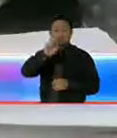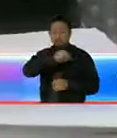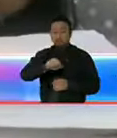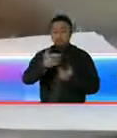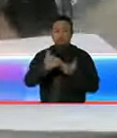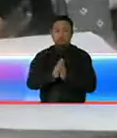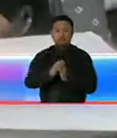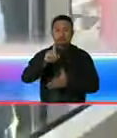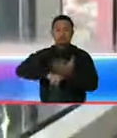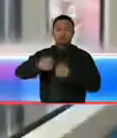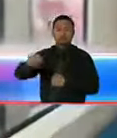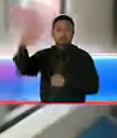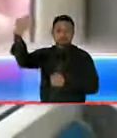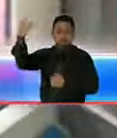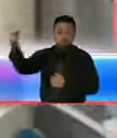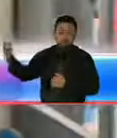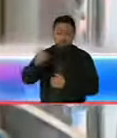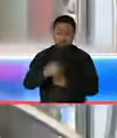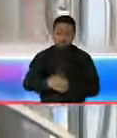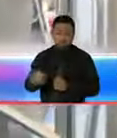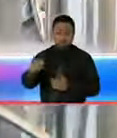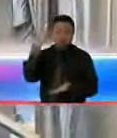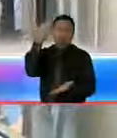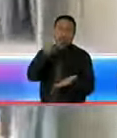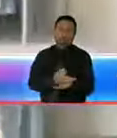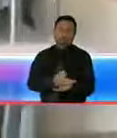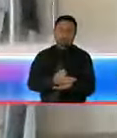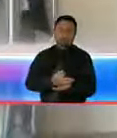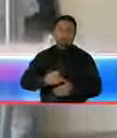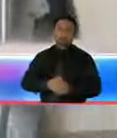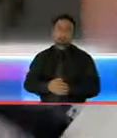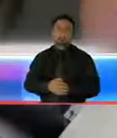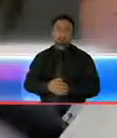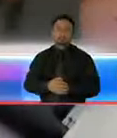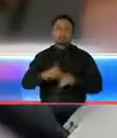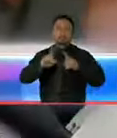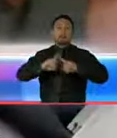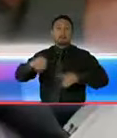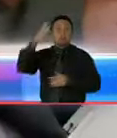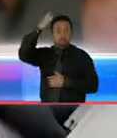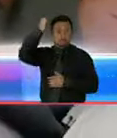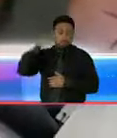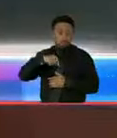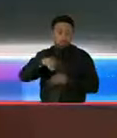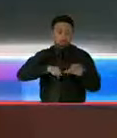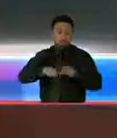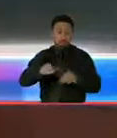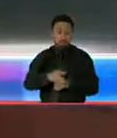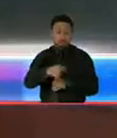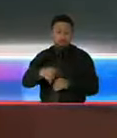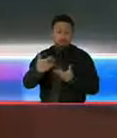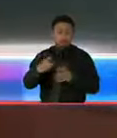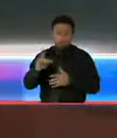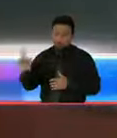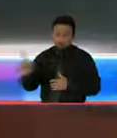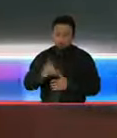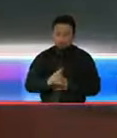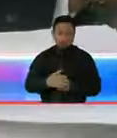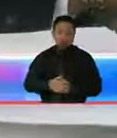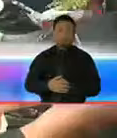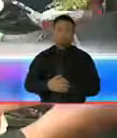hermanos del alcalde, quienes no comparecieron a la fiscalía el pasado lunes. Sin embargo, Rodas indicó que están prestos a colaborar